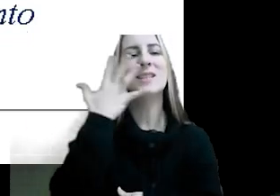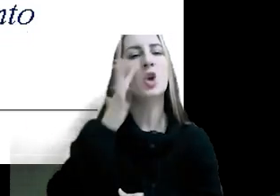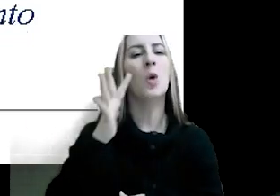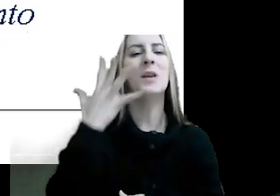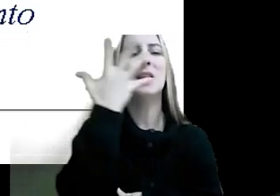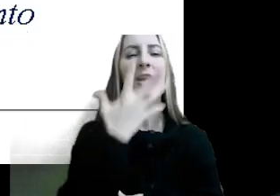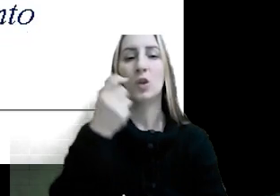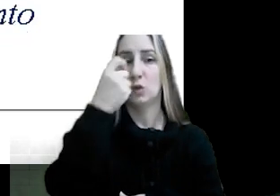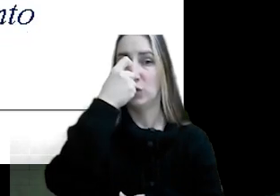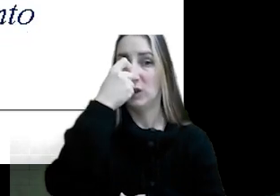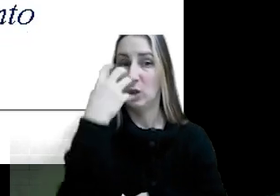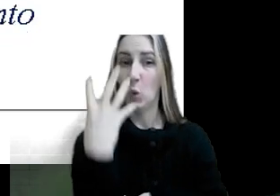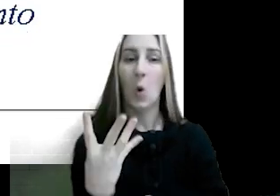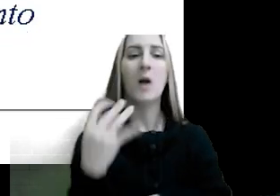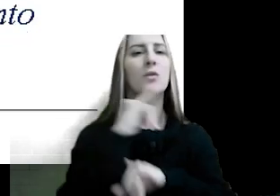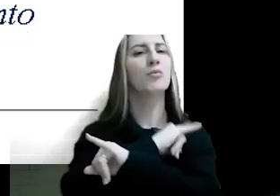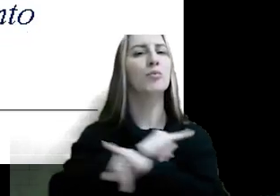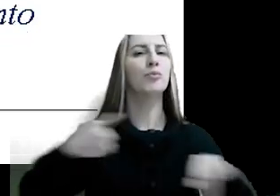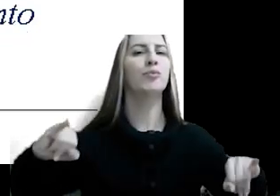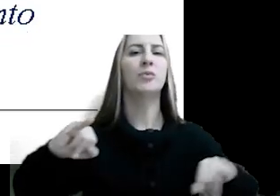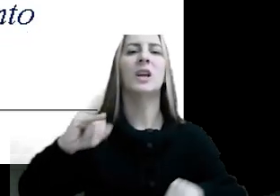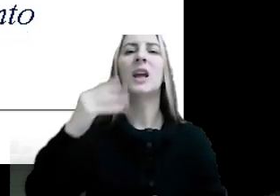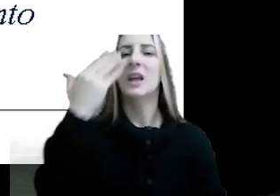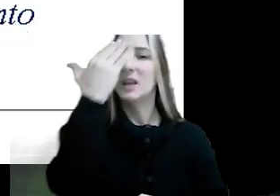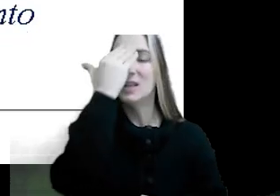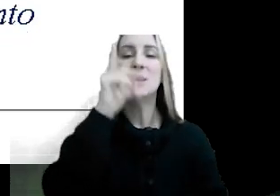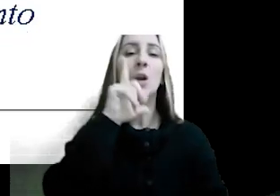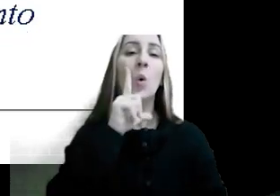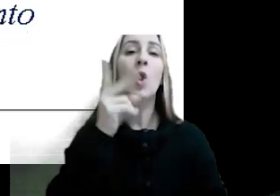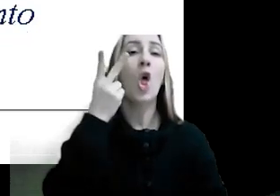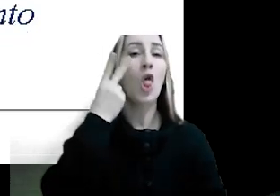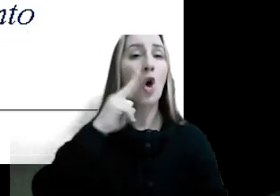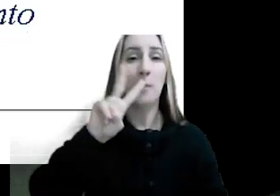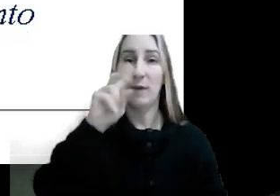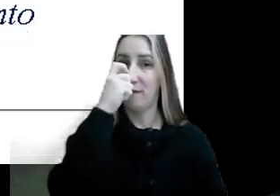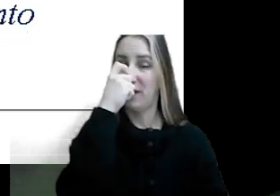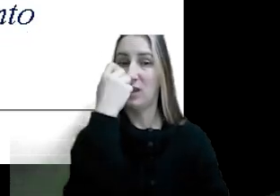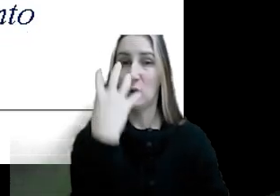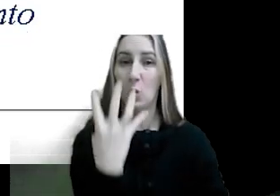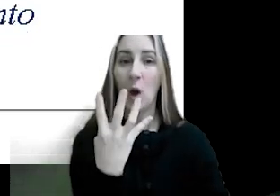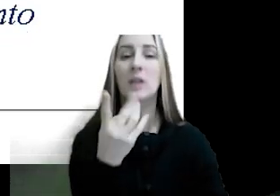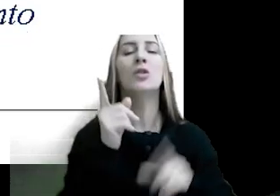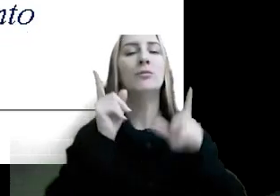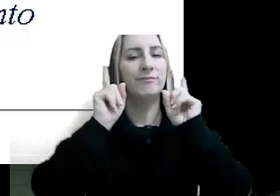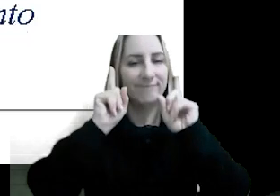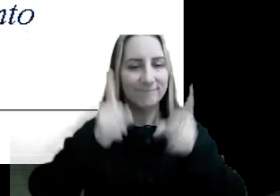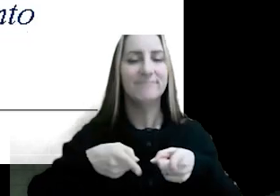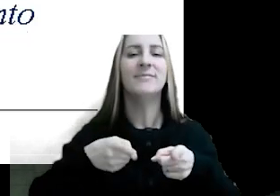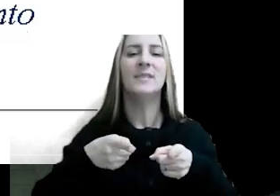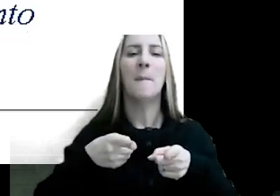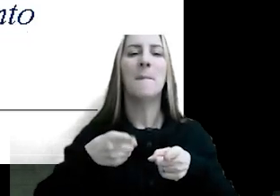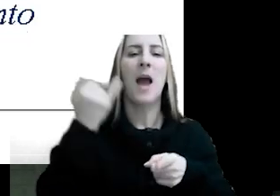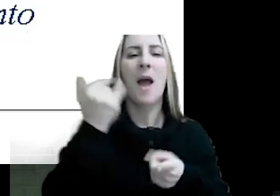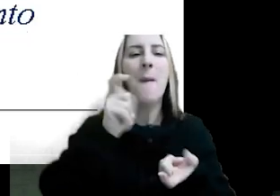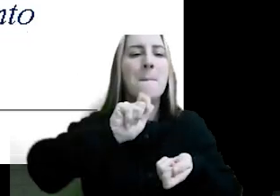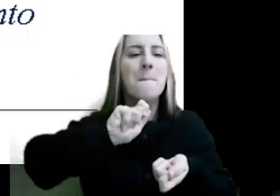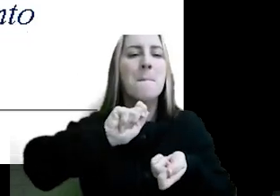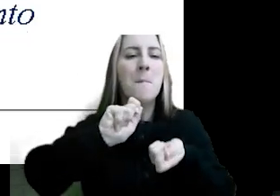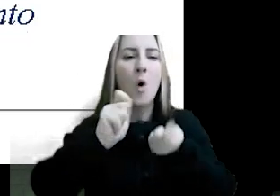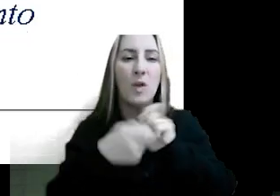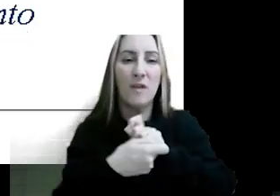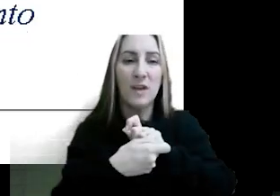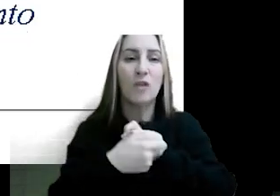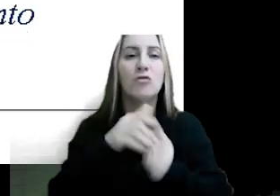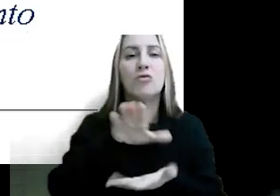5524, publicada el 15 de julio del 2024, también tuvo una modificación en